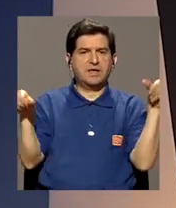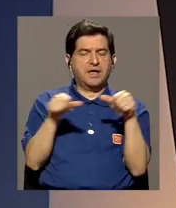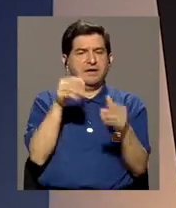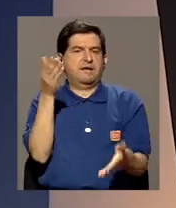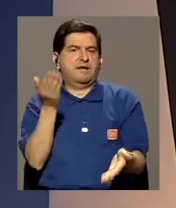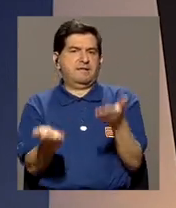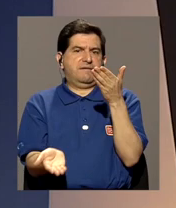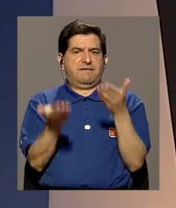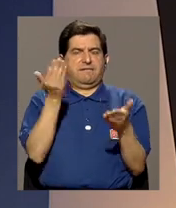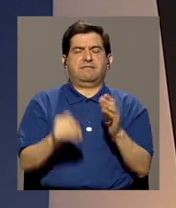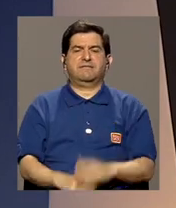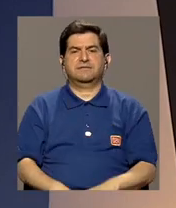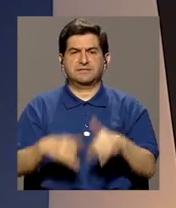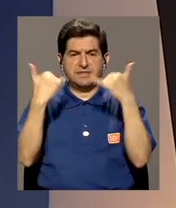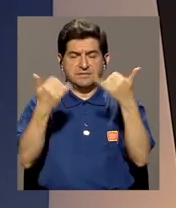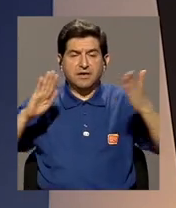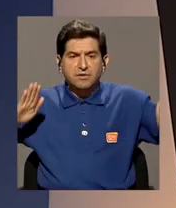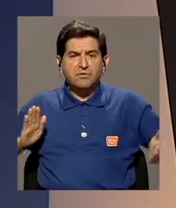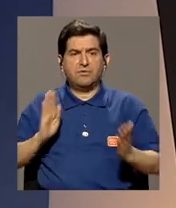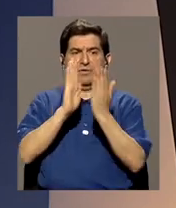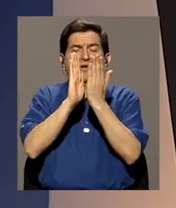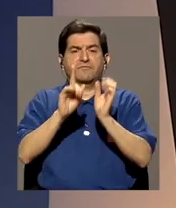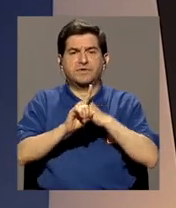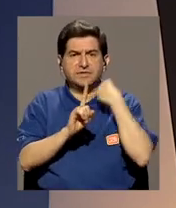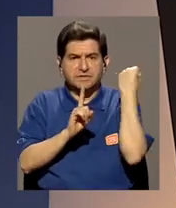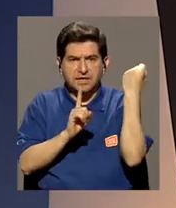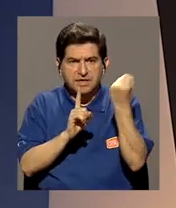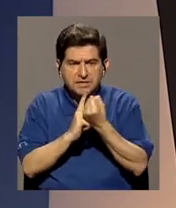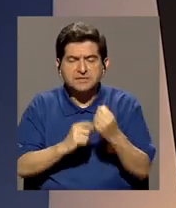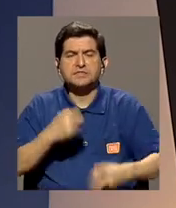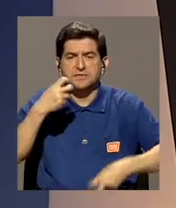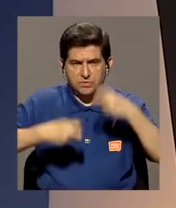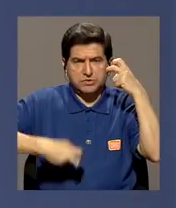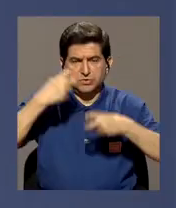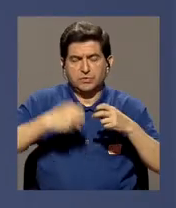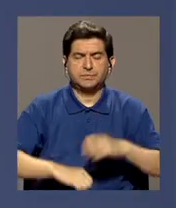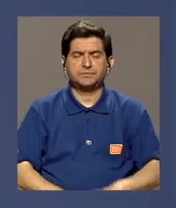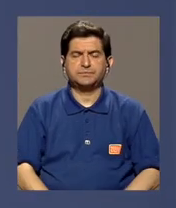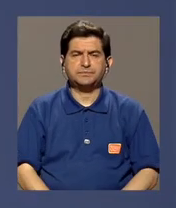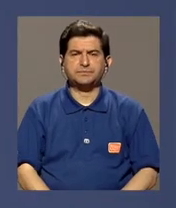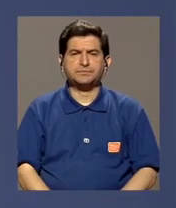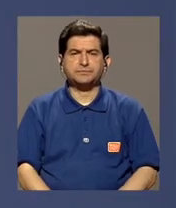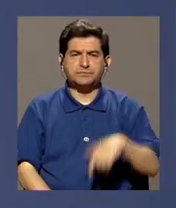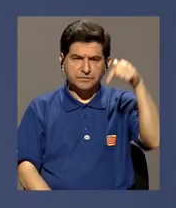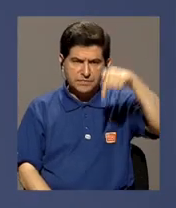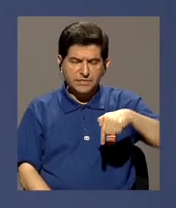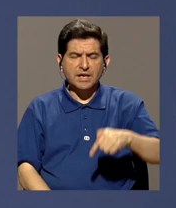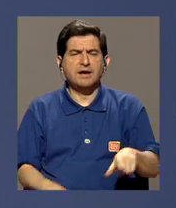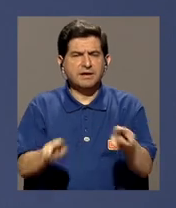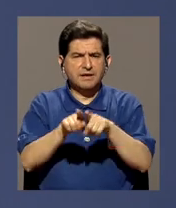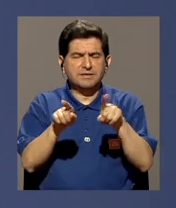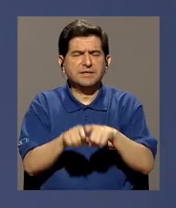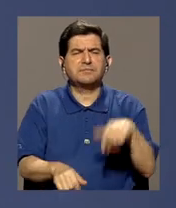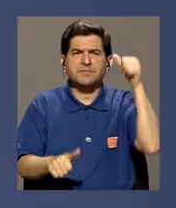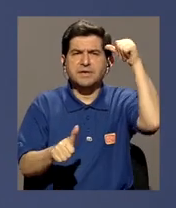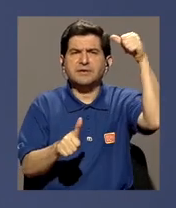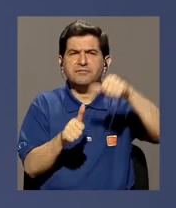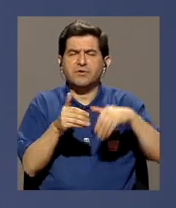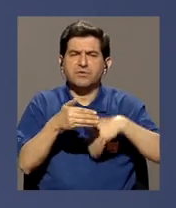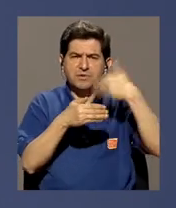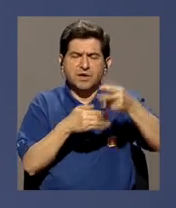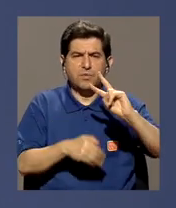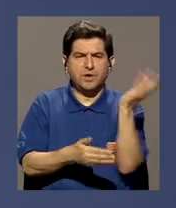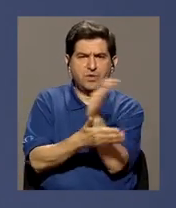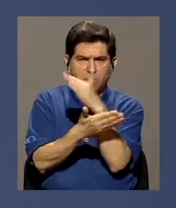digámoslo así está enfrentando ese escenario no le vamos estamos con esto ahora también para retomarlo en el